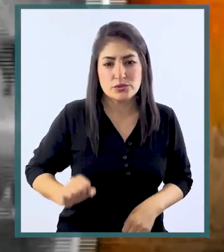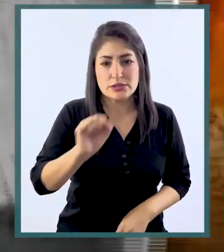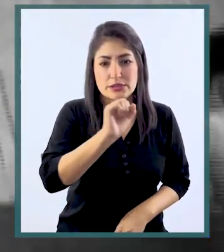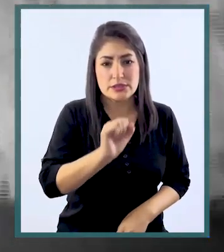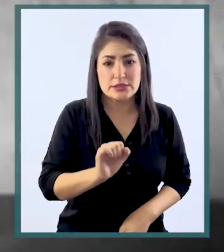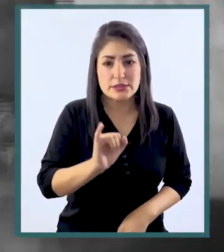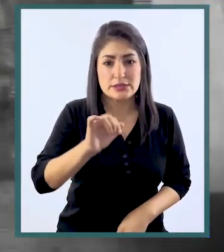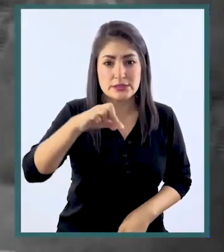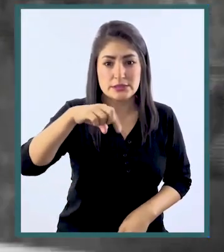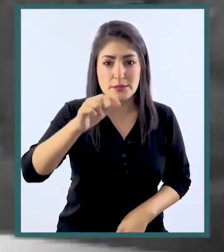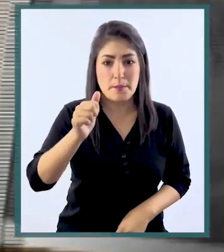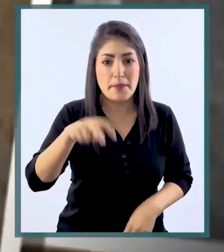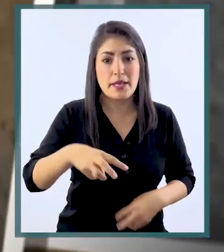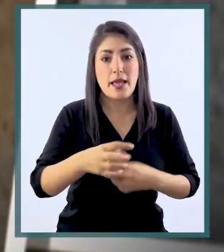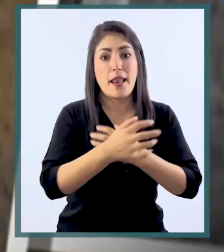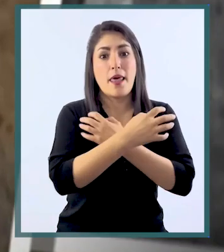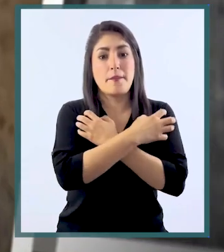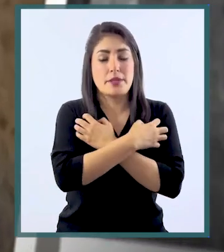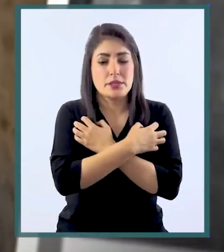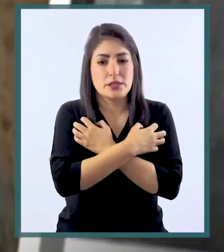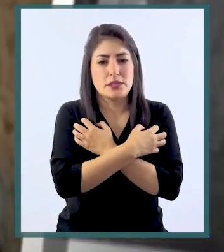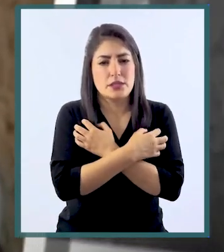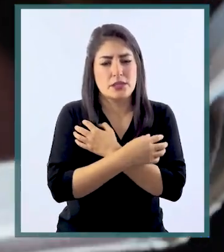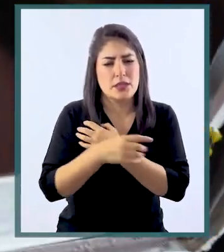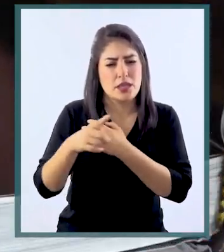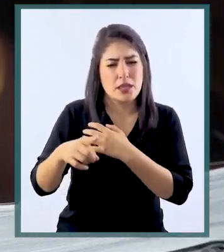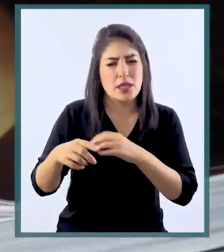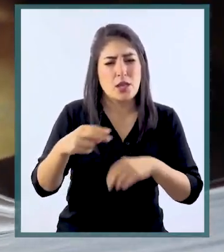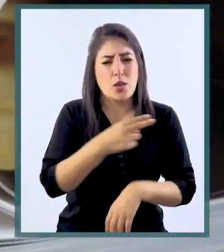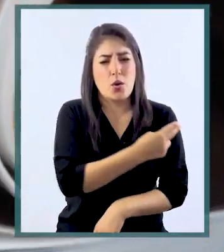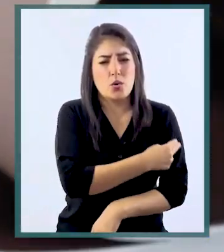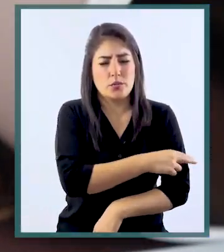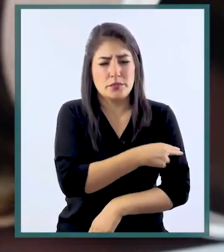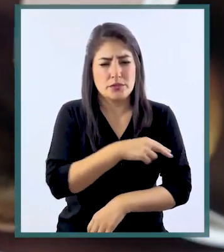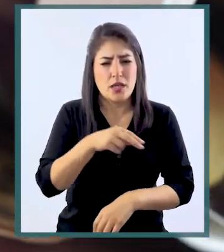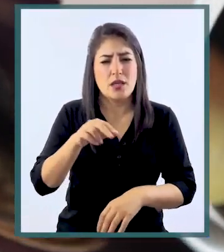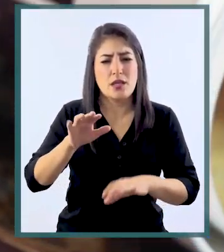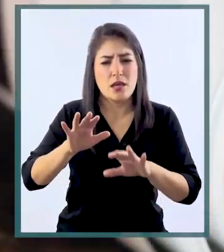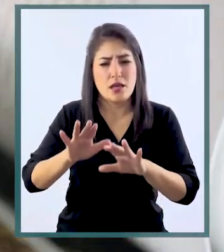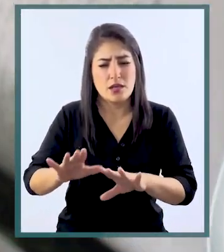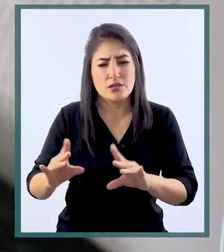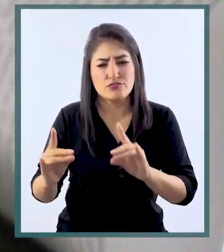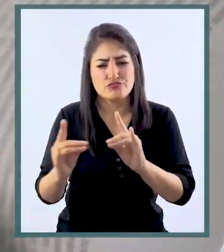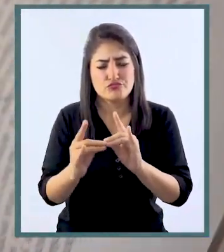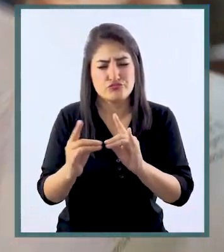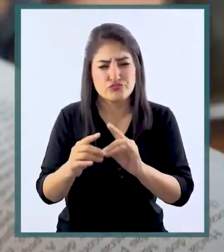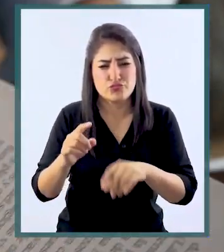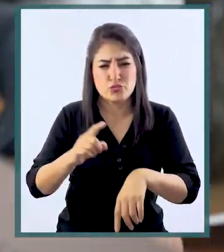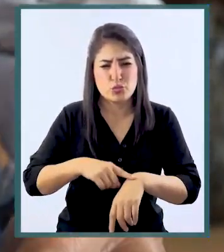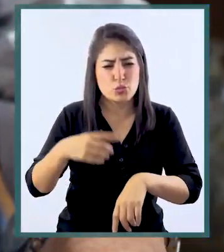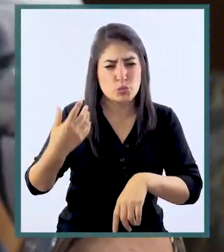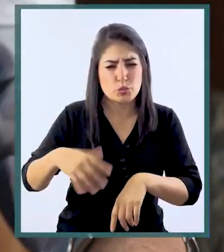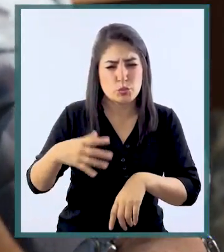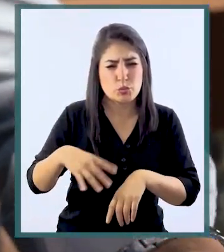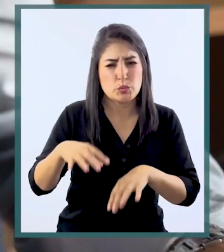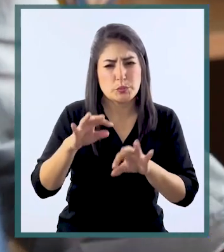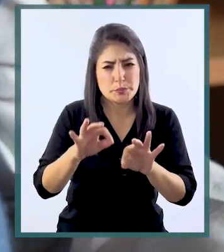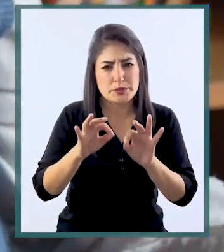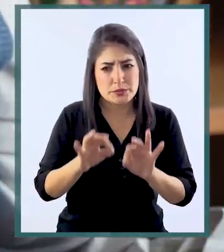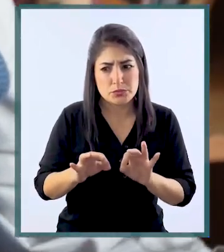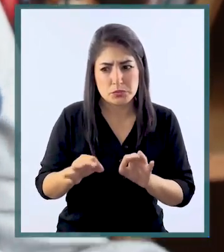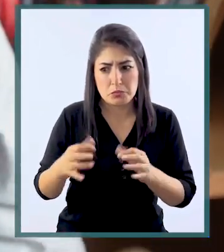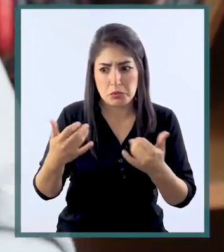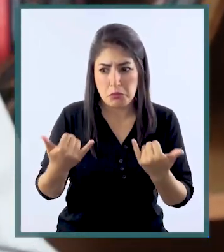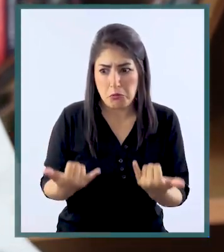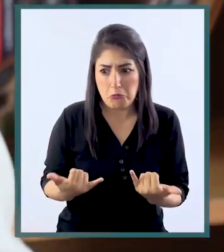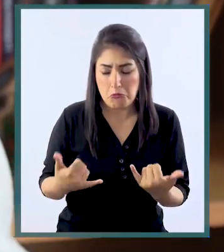señor de Zipán, en Lambayeque. Aunque hace unos meses estuvo internado en una unidad de cuidados